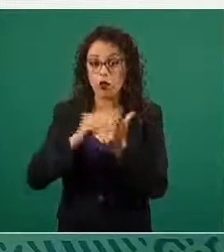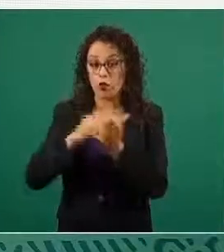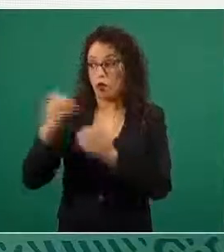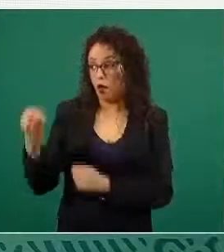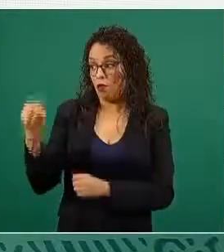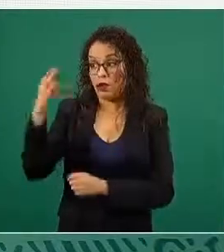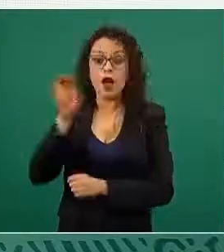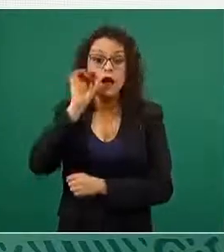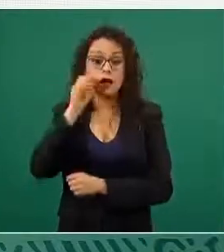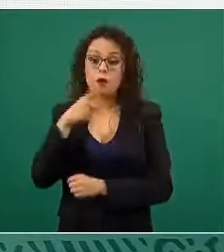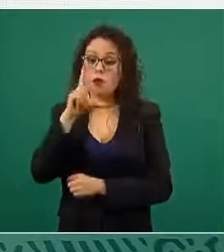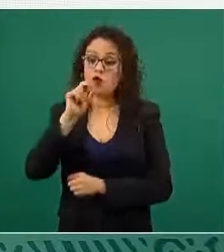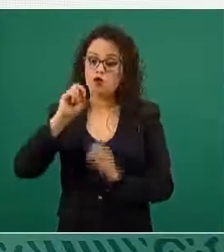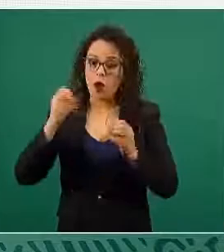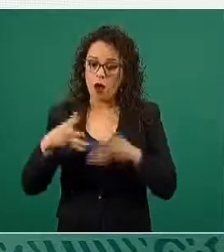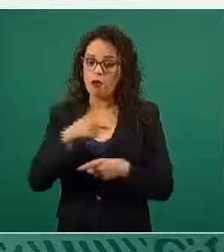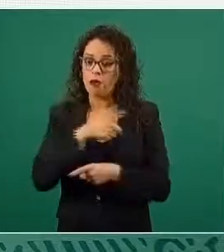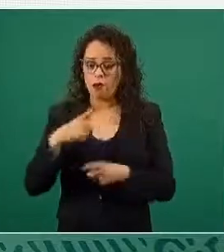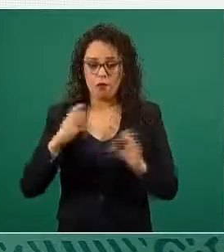siguiente.